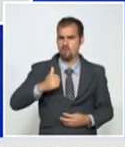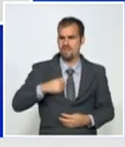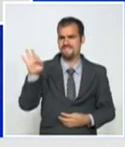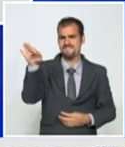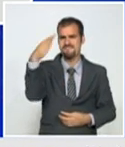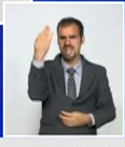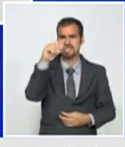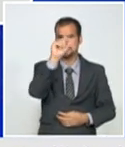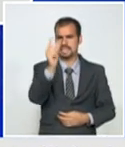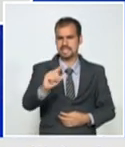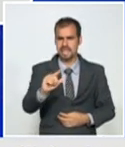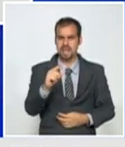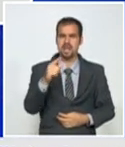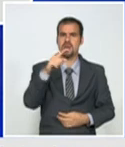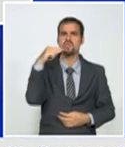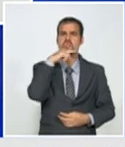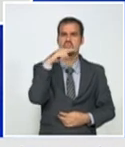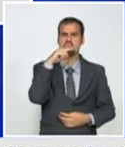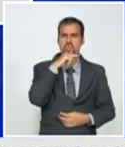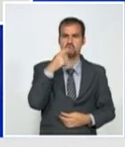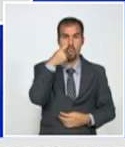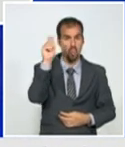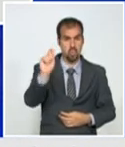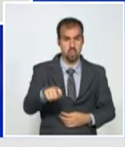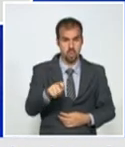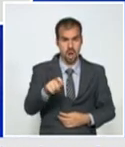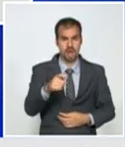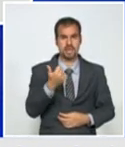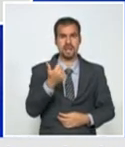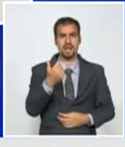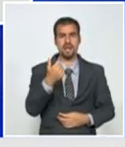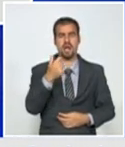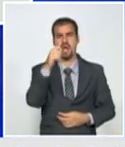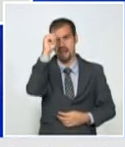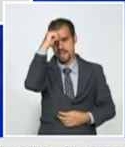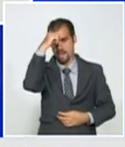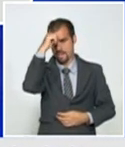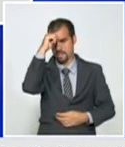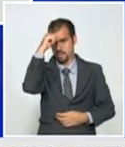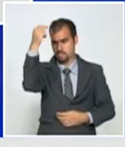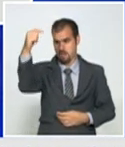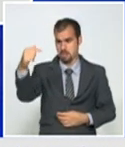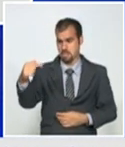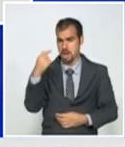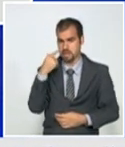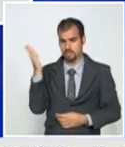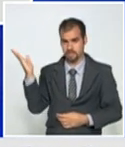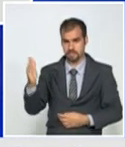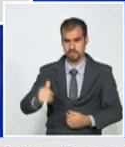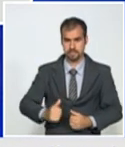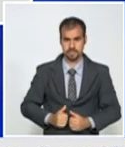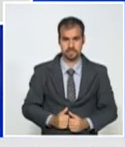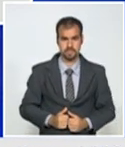Ucrania, España y la India. Como ven, realmente una situación extremadamente compleja.